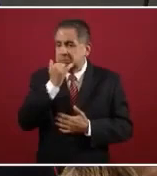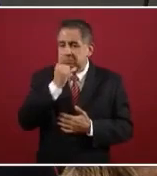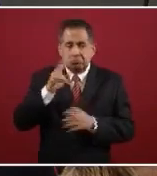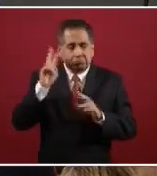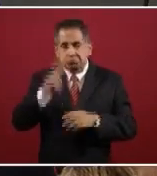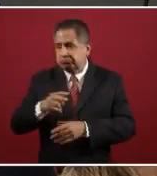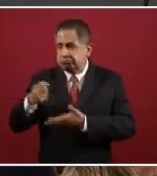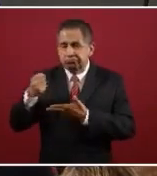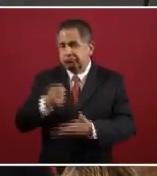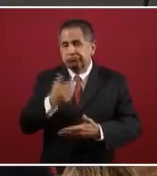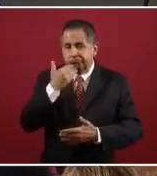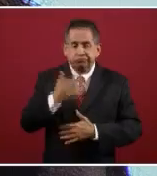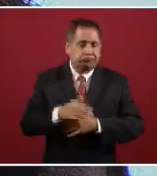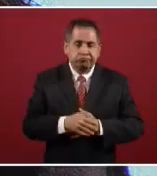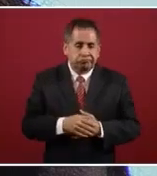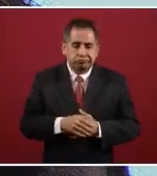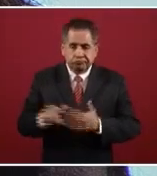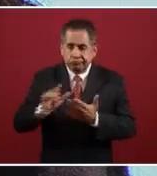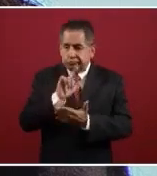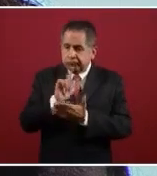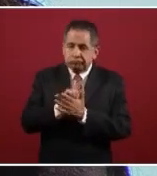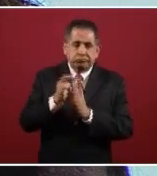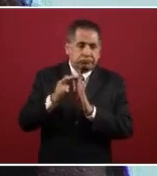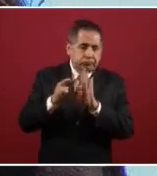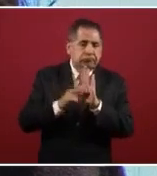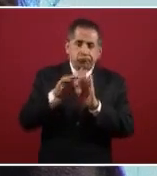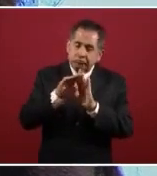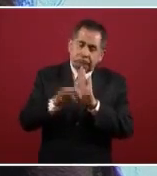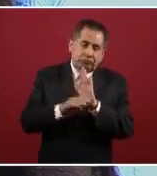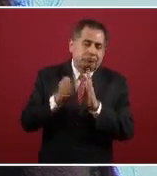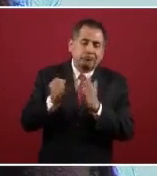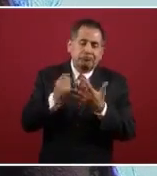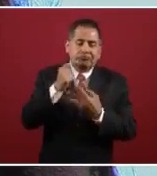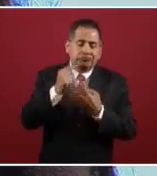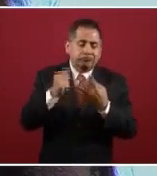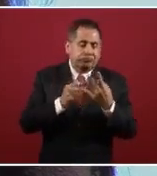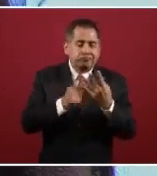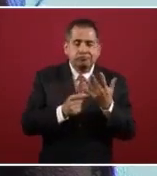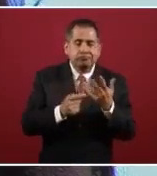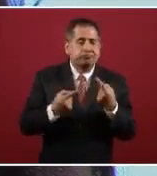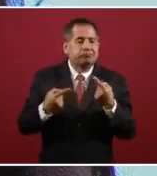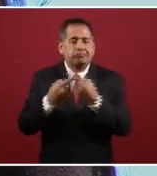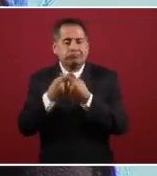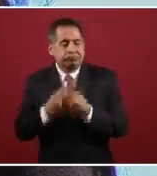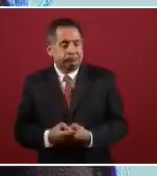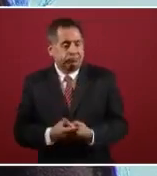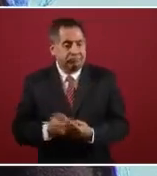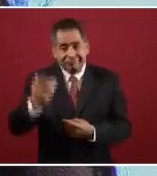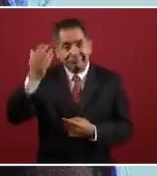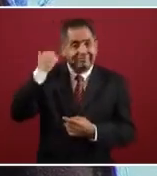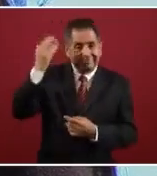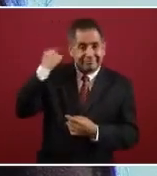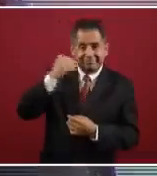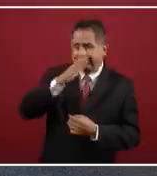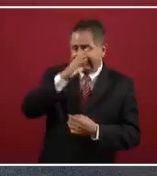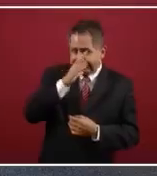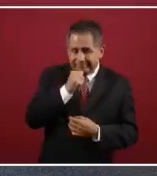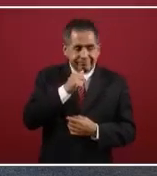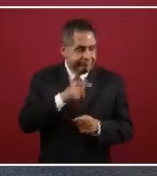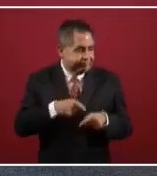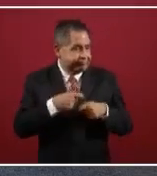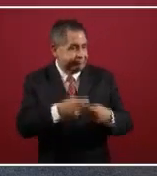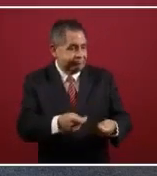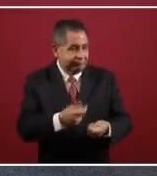y que tenían marcos legales y diseños sectoriales que no se articulaban en territorio. Ya muchos programas pulverizados podían